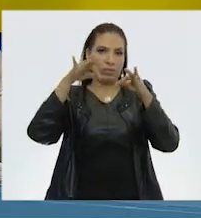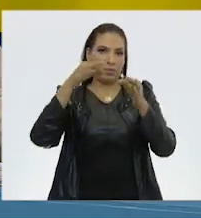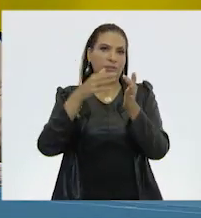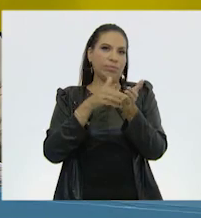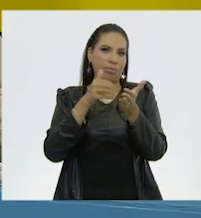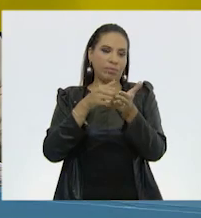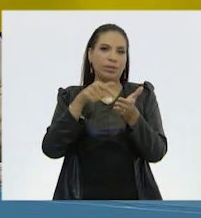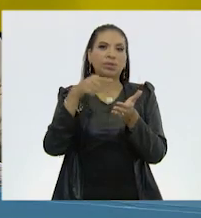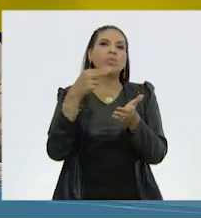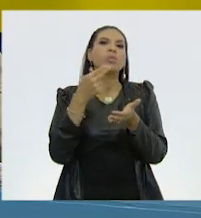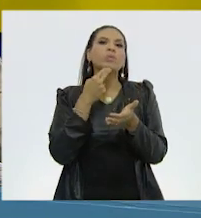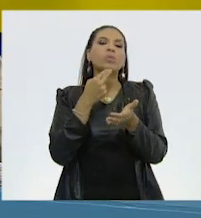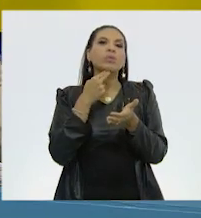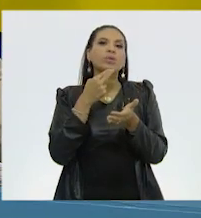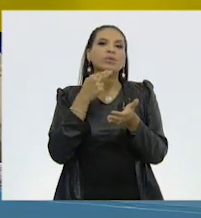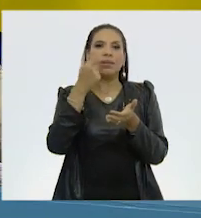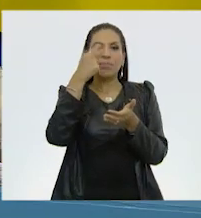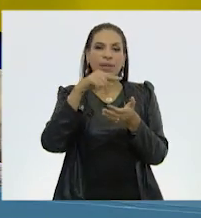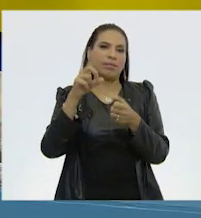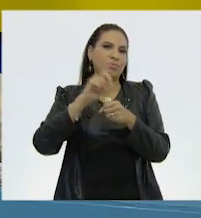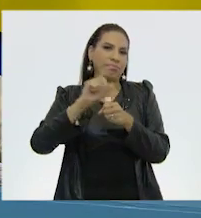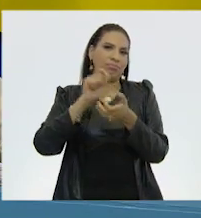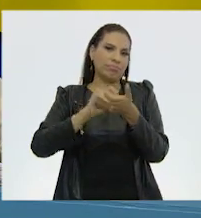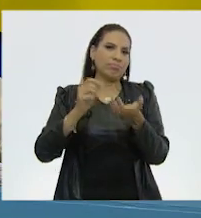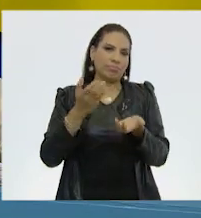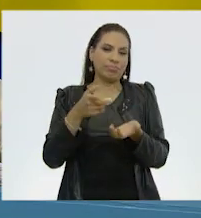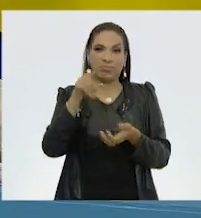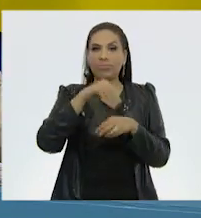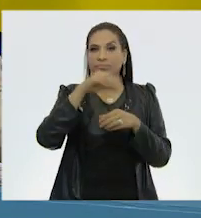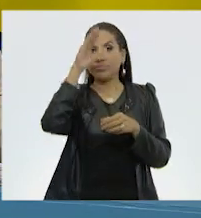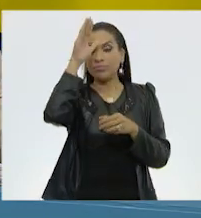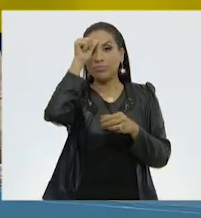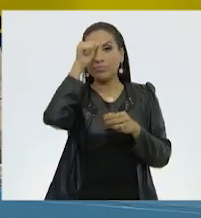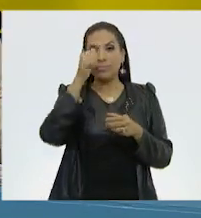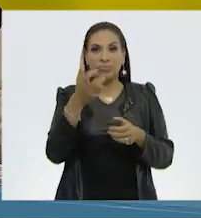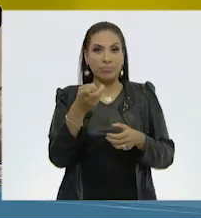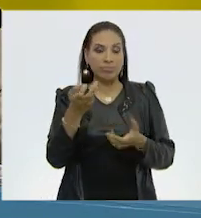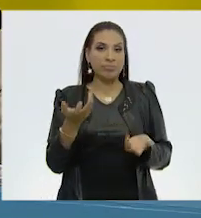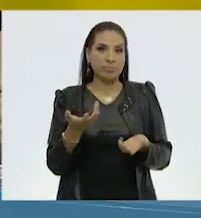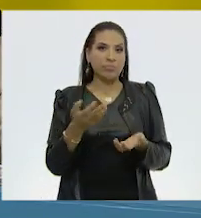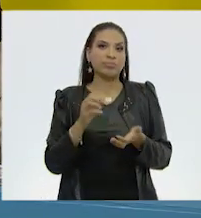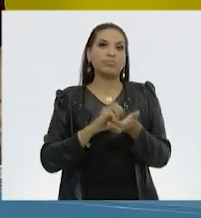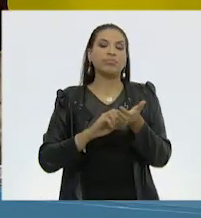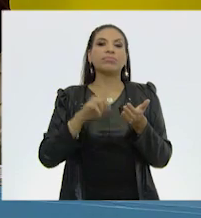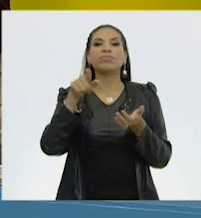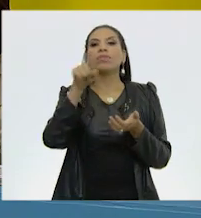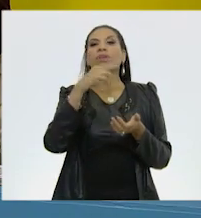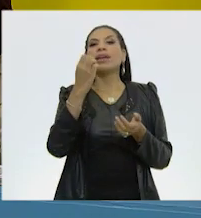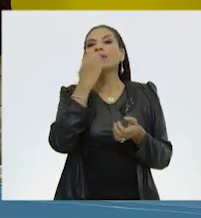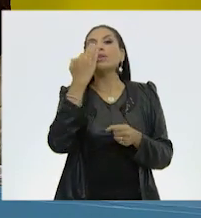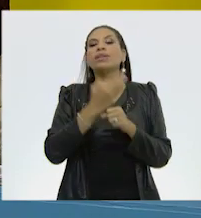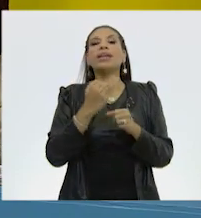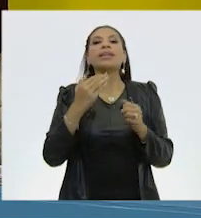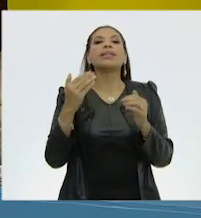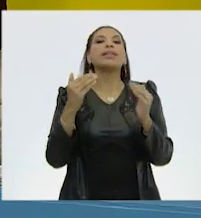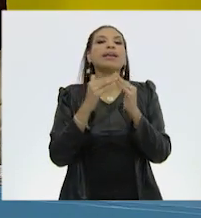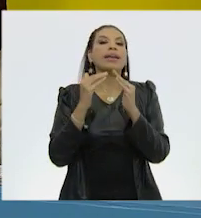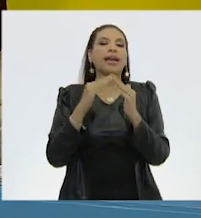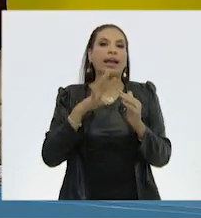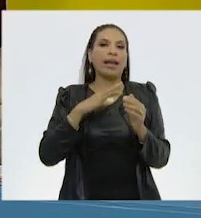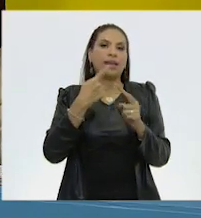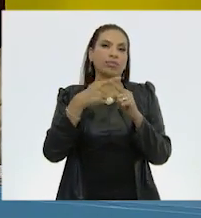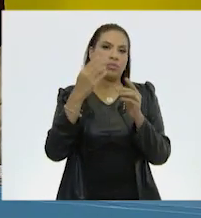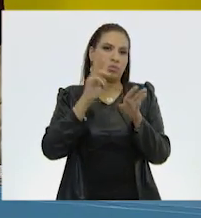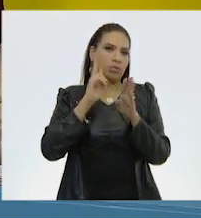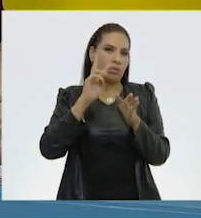que podemos utilizar en todos los días, ¿estamos de acuerdo? A ver, denme otros ejemplos, estudiantes en casa. Hay muchos